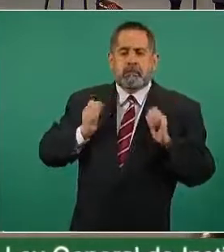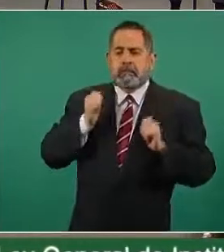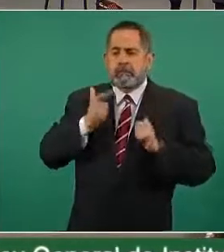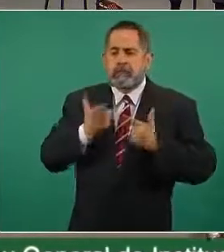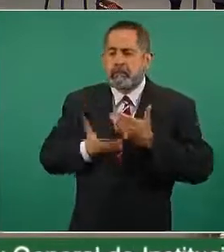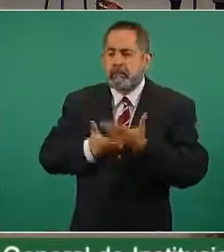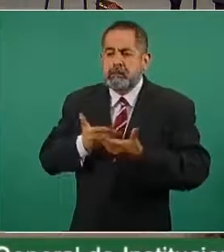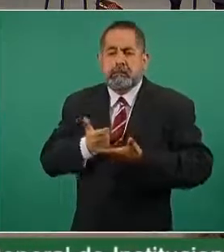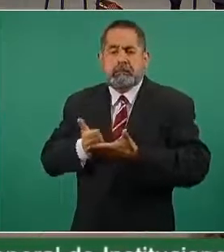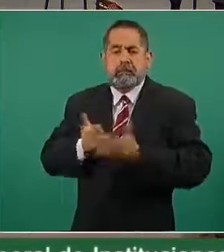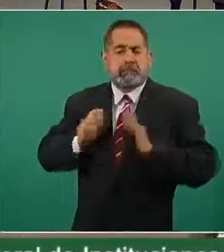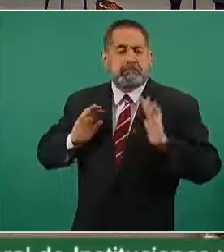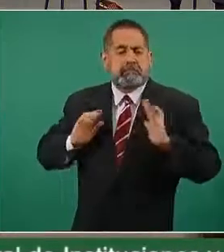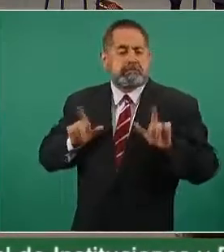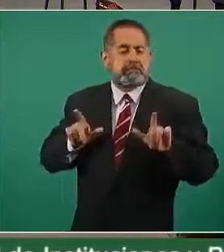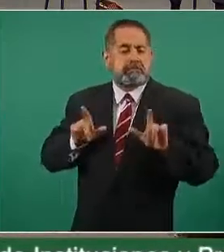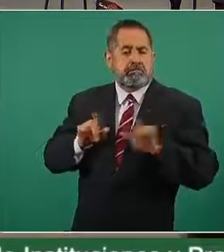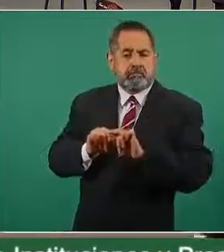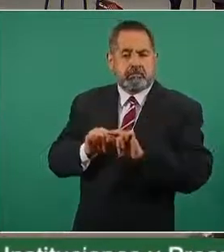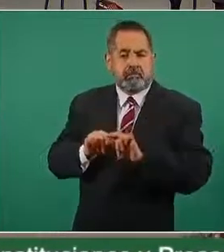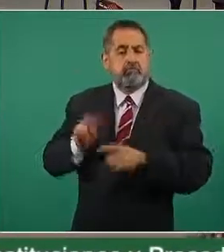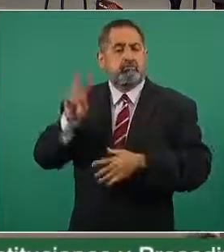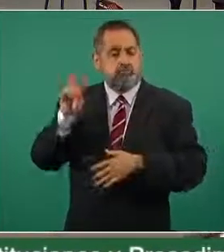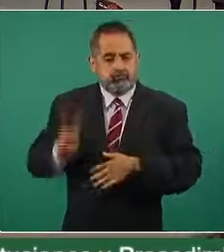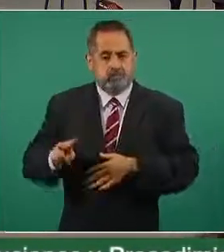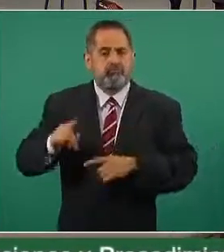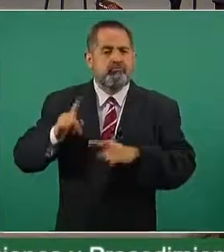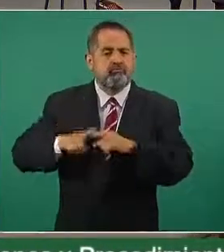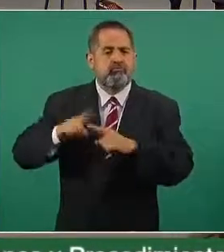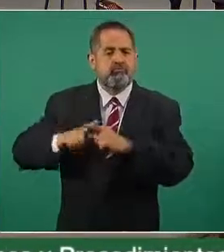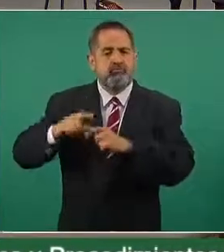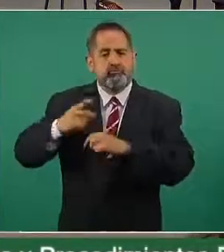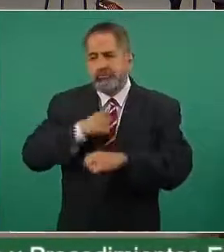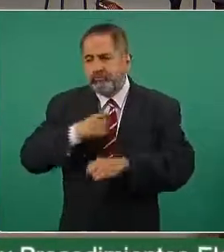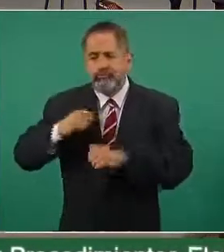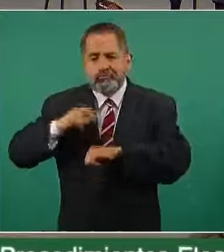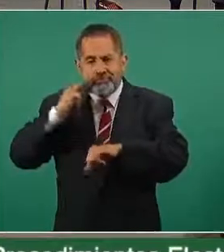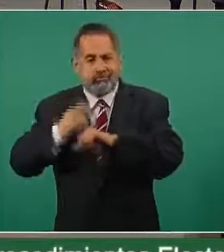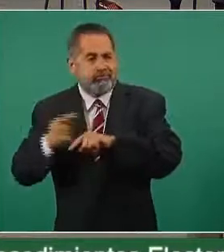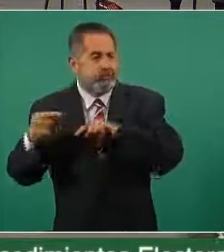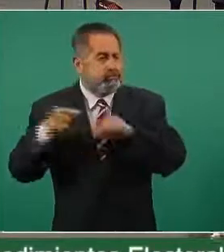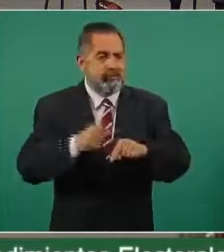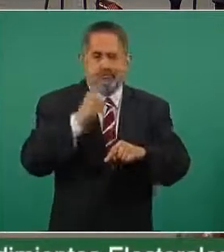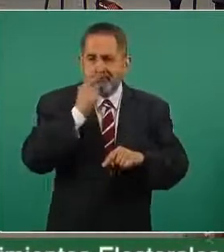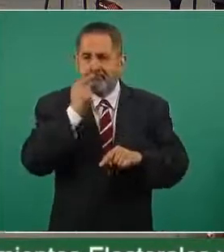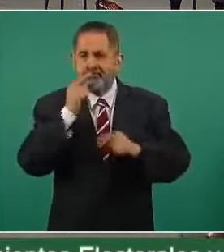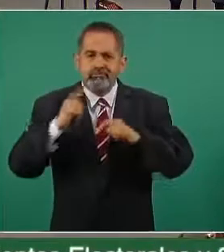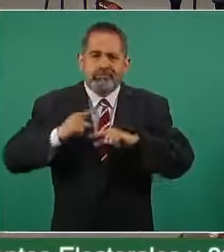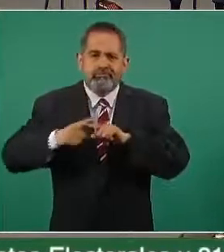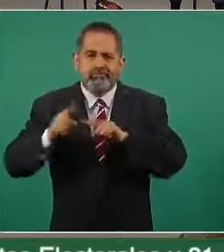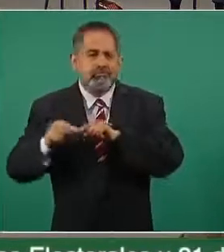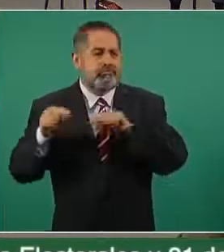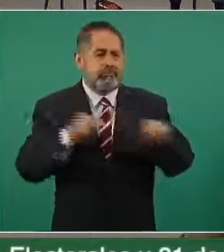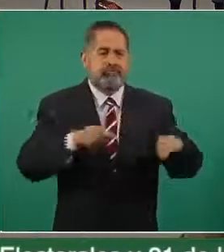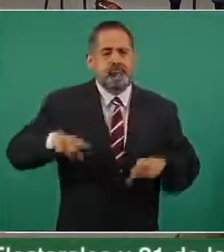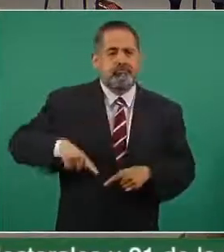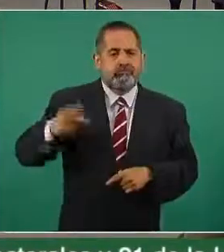servicios auxiliares. Hay que decir que al recordar